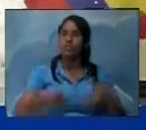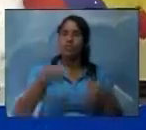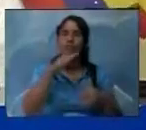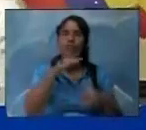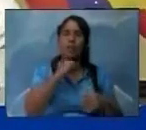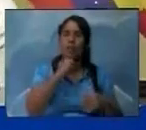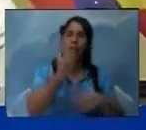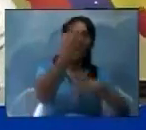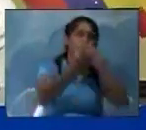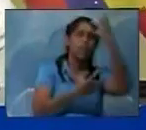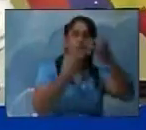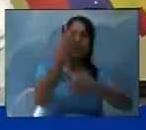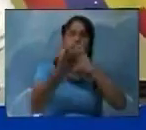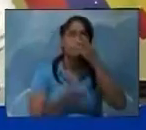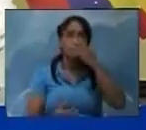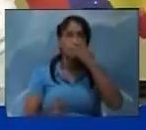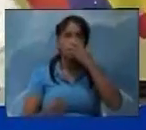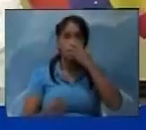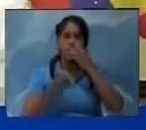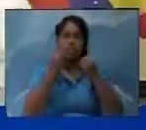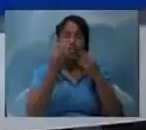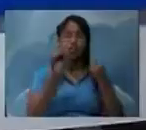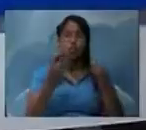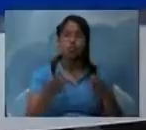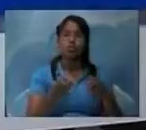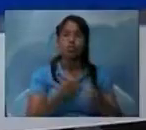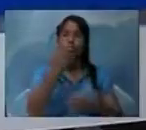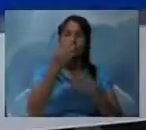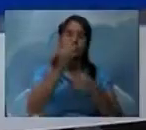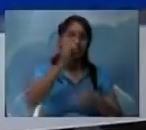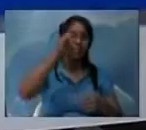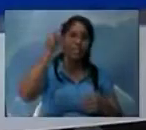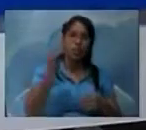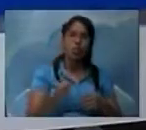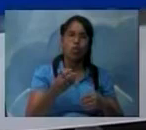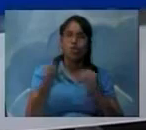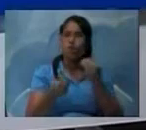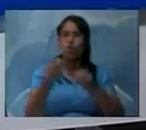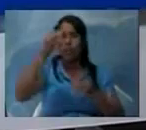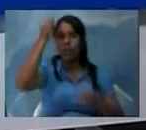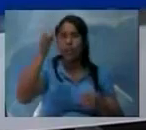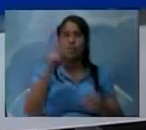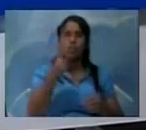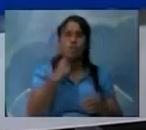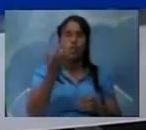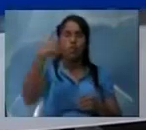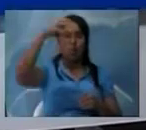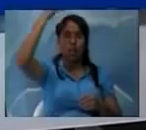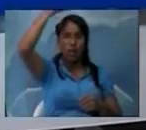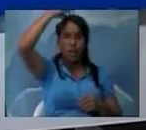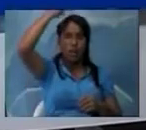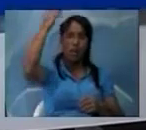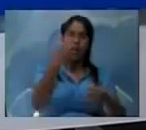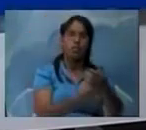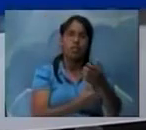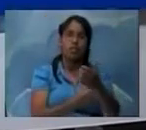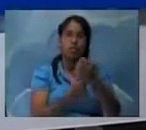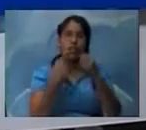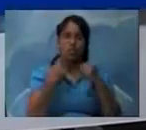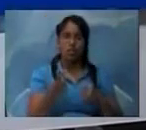que grita, ¿verdad que sí, hermano? Mucho. Gloria a Dios. Seguro que, ¿cómo crees tú que dijo el rey, hermano? Hermano